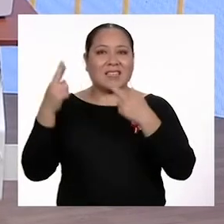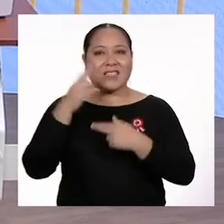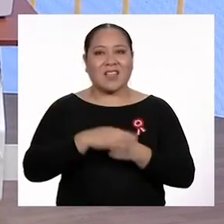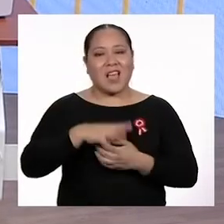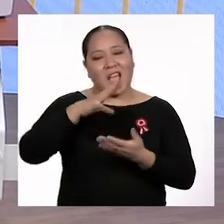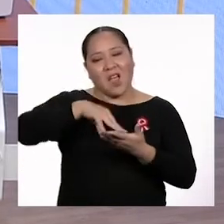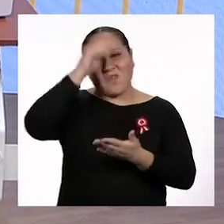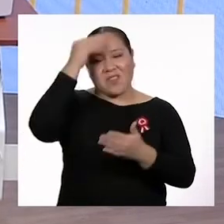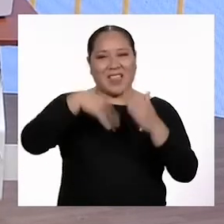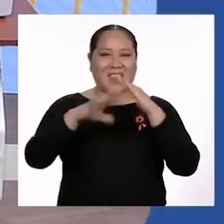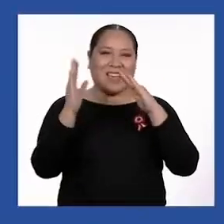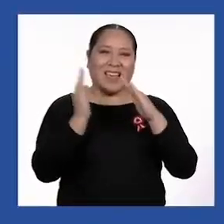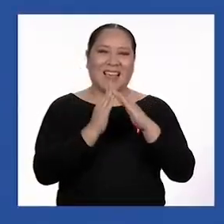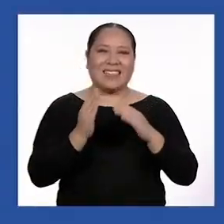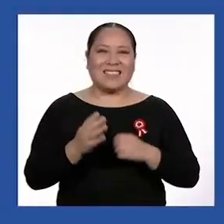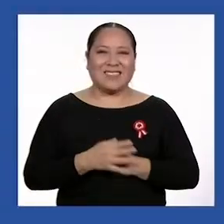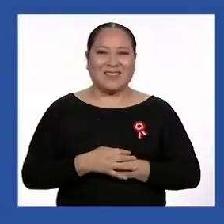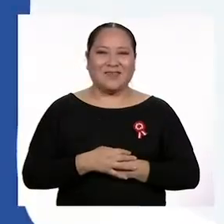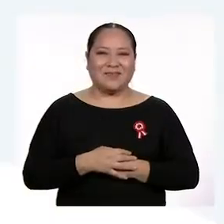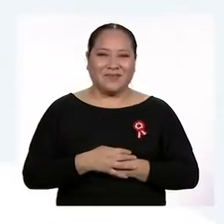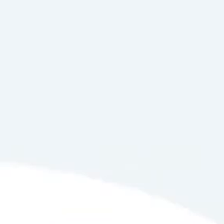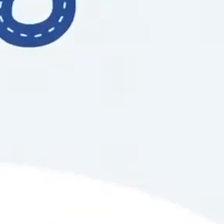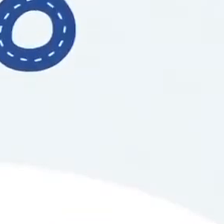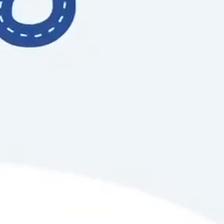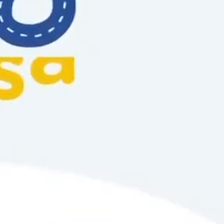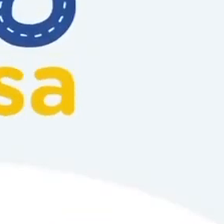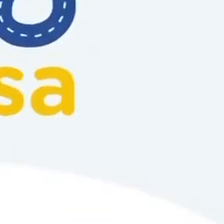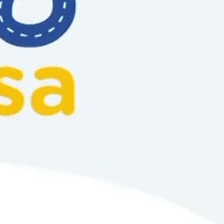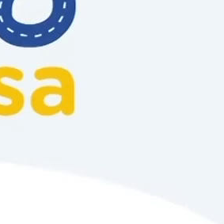con Aprendo en Casa.